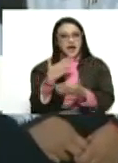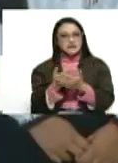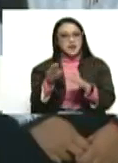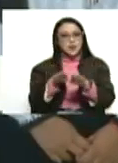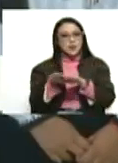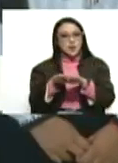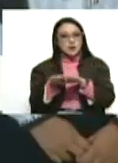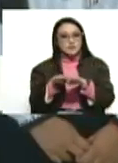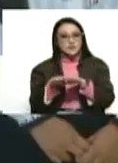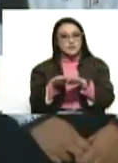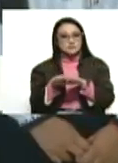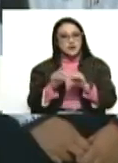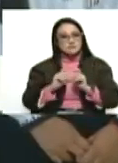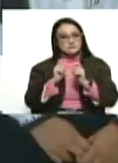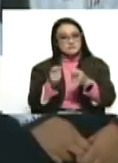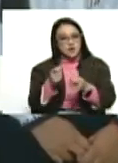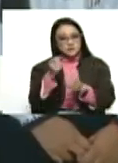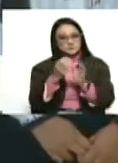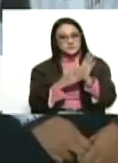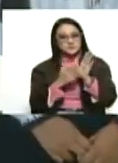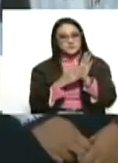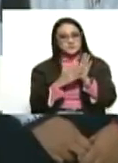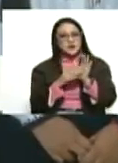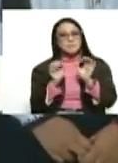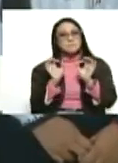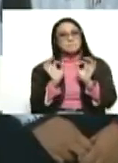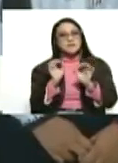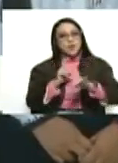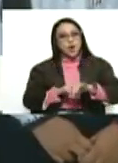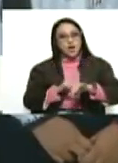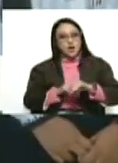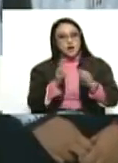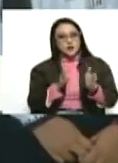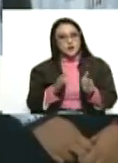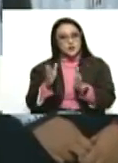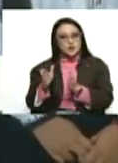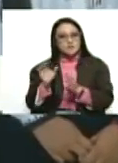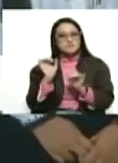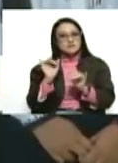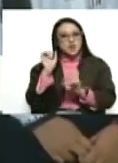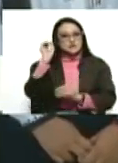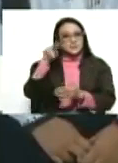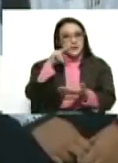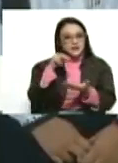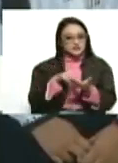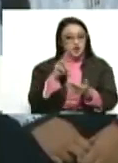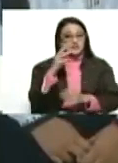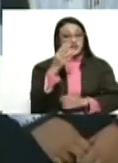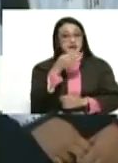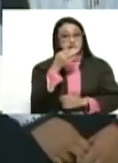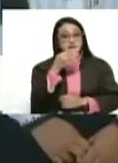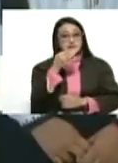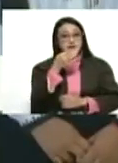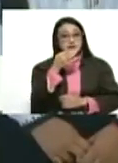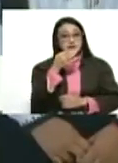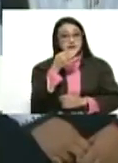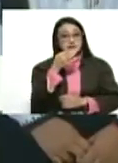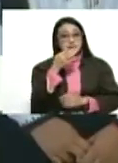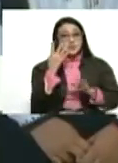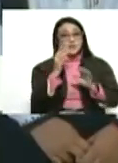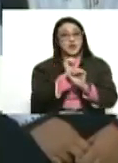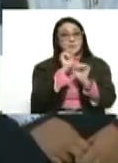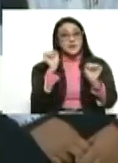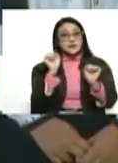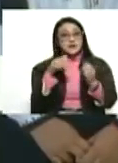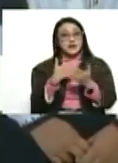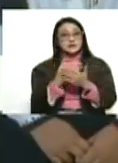jueves para consignar los documentos en el mismo horario en el Palacio Federal legislativo entre las tres de la tarde entre las nueve de la mañana